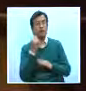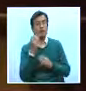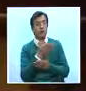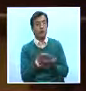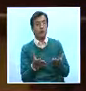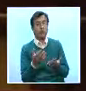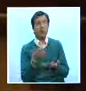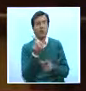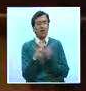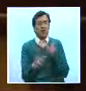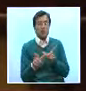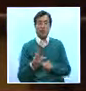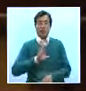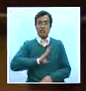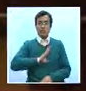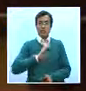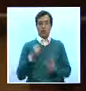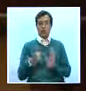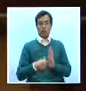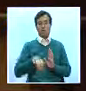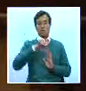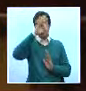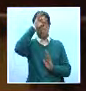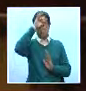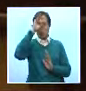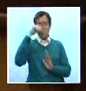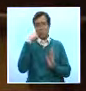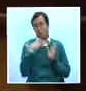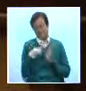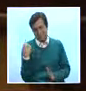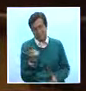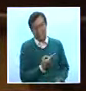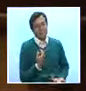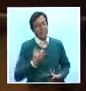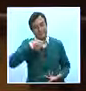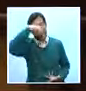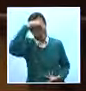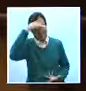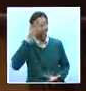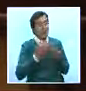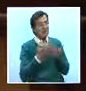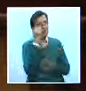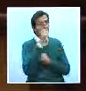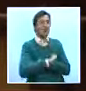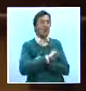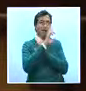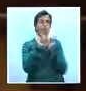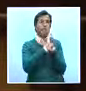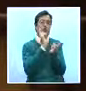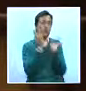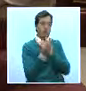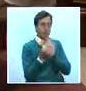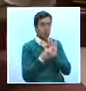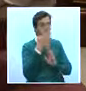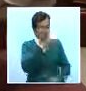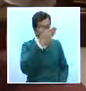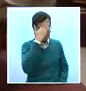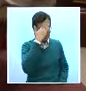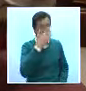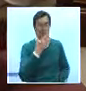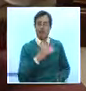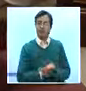los que no son técnicos en tributación. Uno puede entender, por ejemplo, nosotros. Uno puede entender el objetivo de una reforma tributaria. Pero usted porque sabe, pues usted se ha preparado